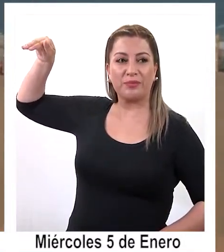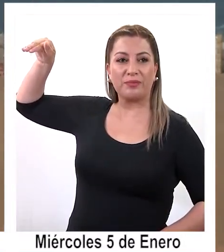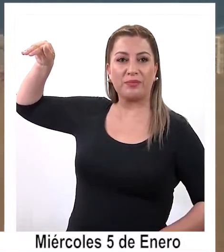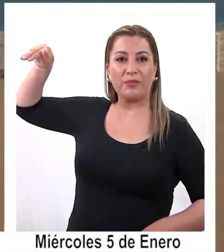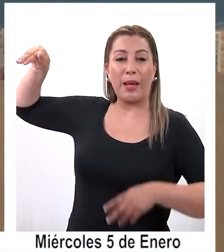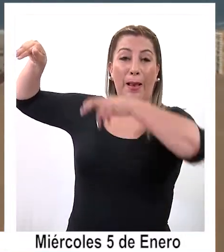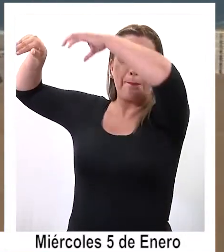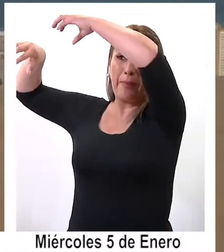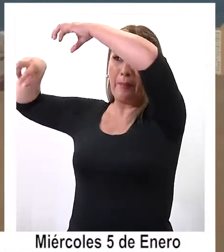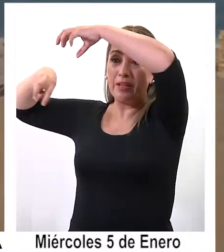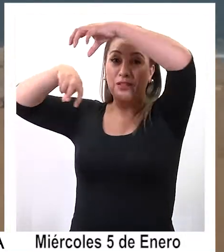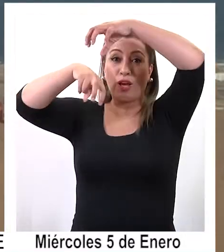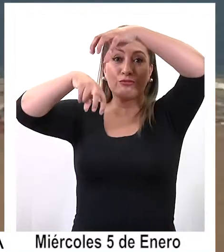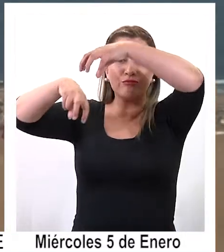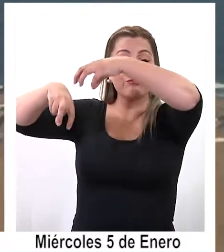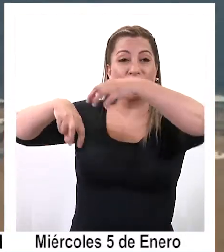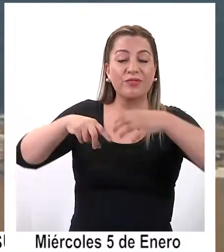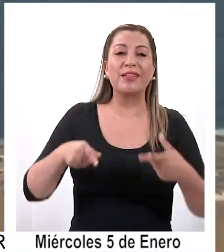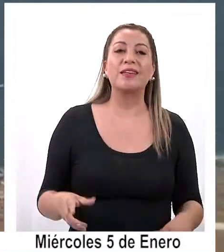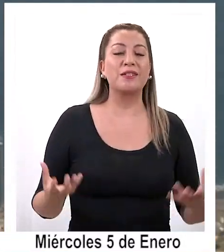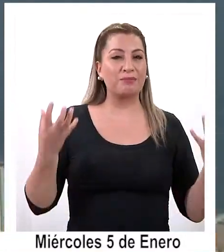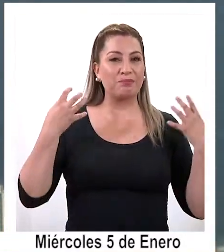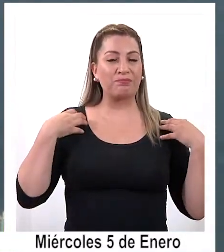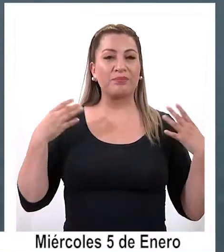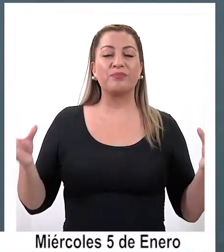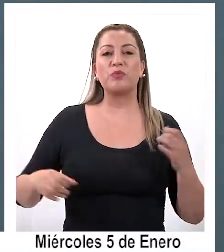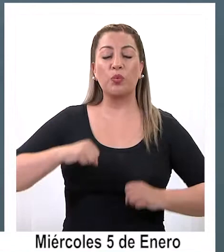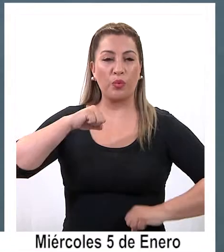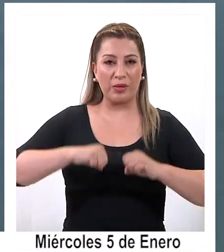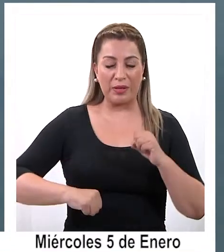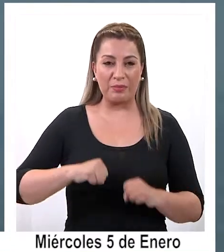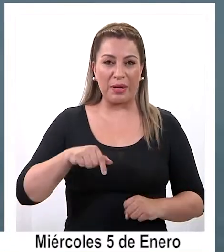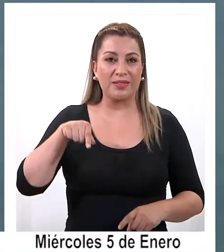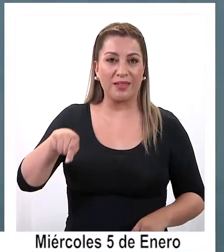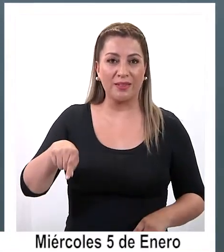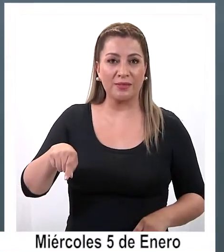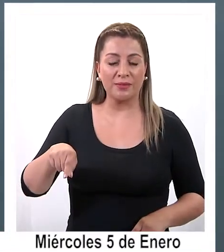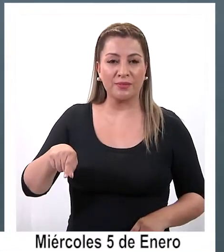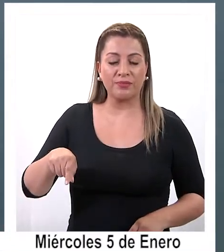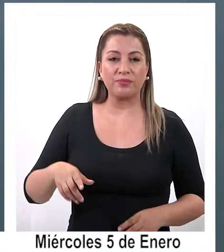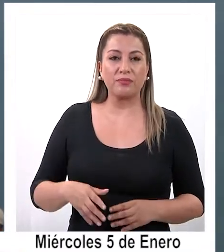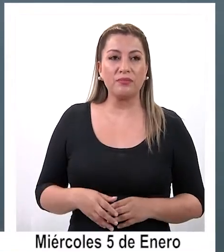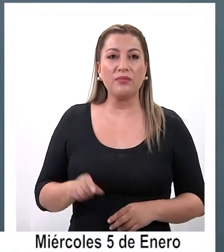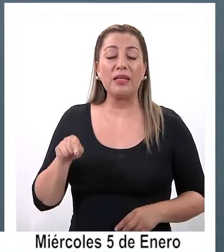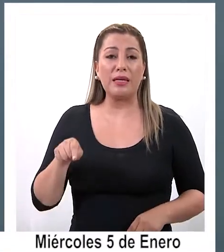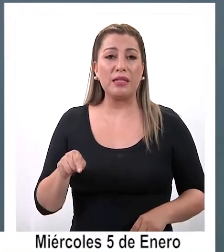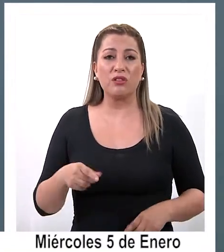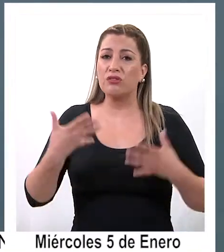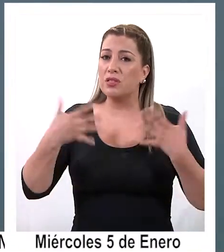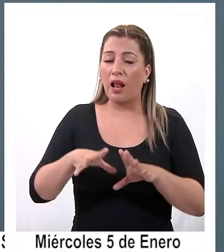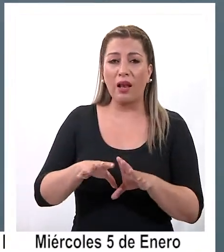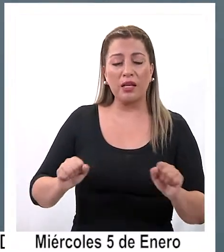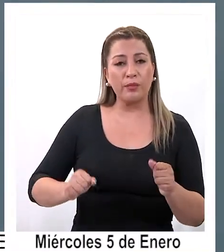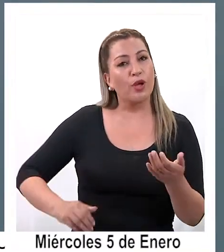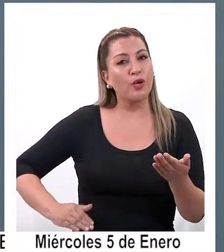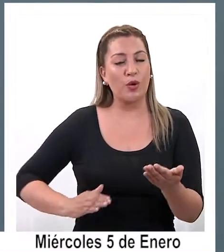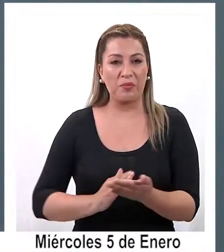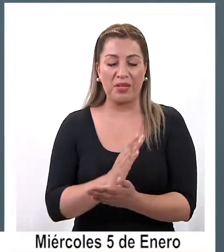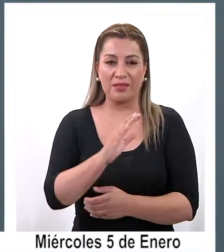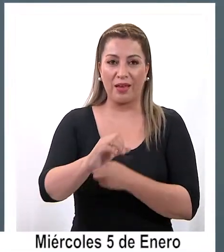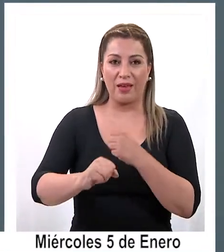Parque Parapente, estructura a cargo de la concesionaria que, eso sí, estaría lista a